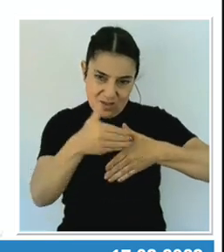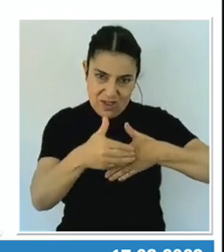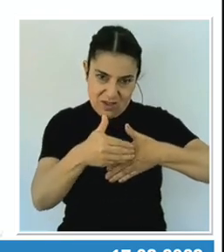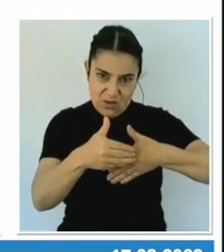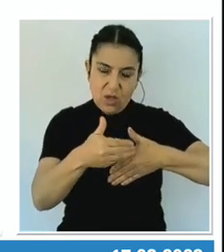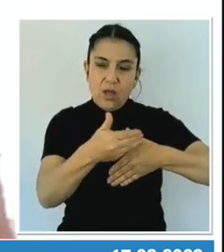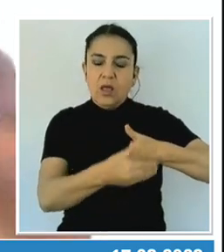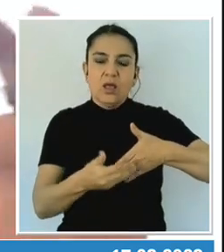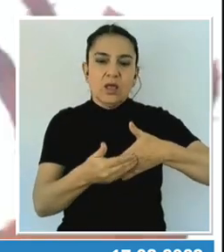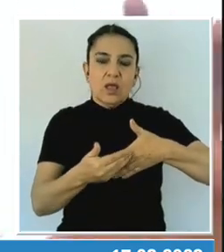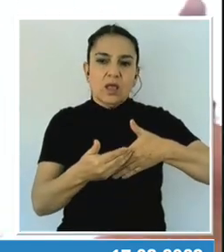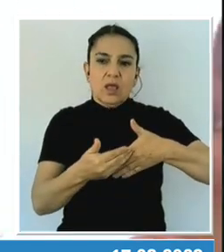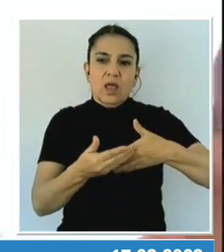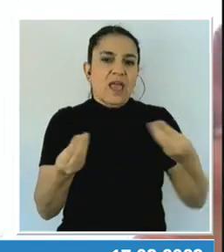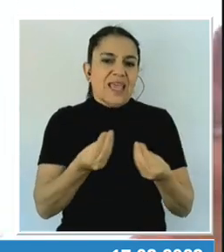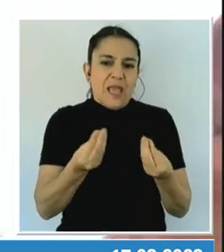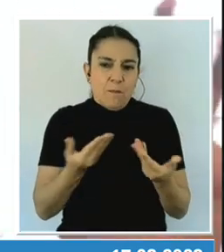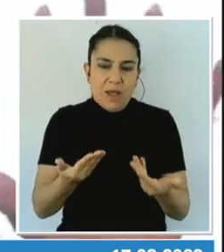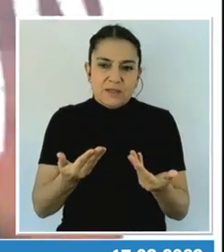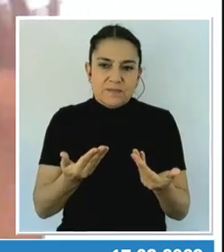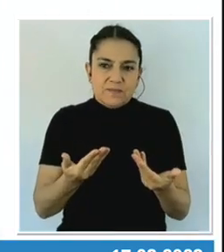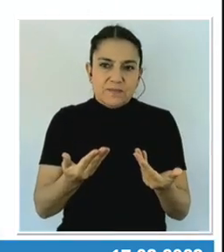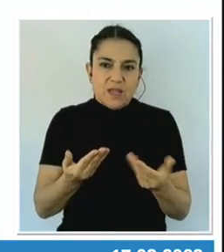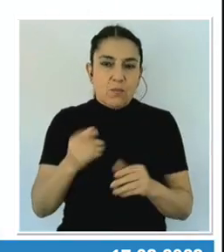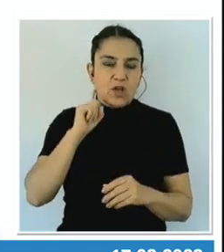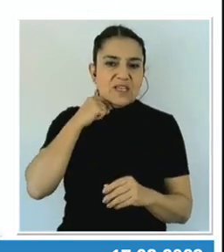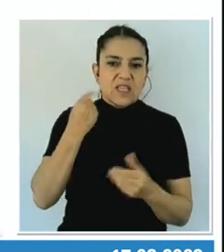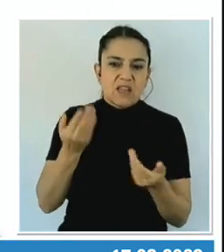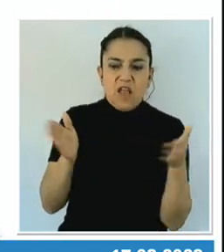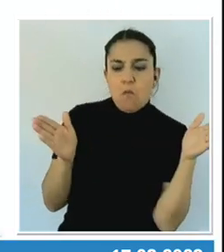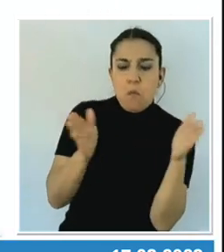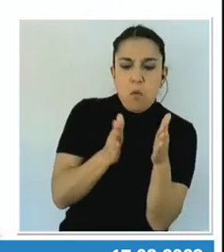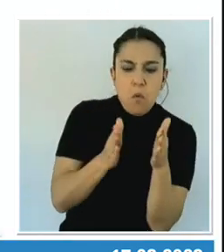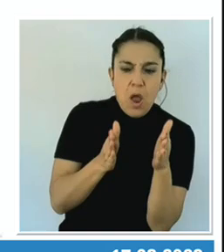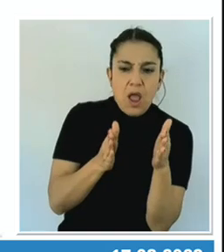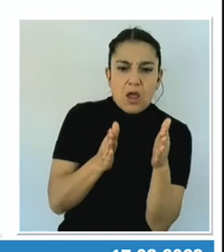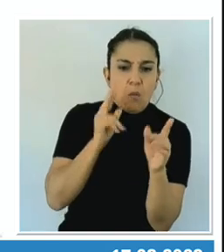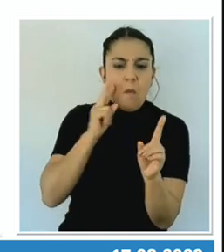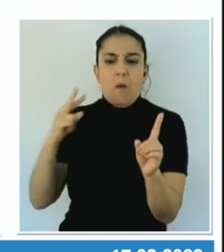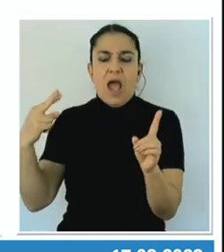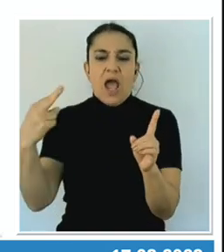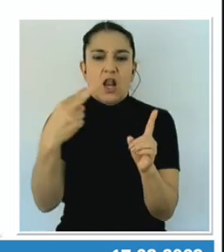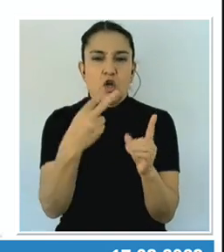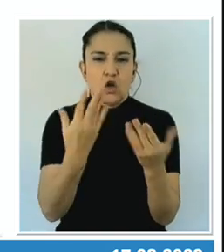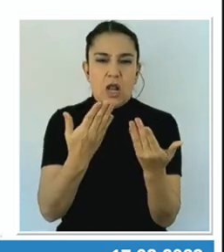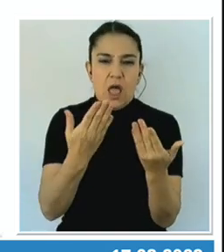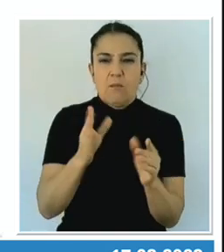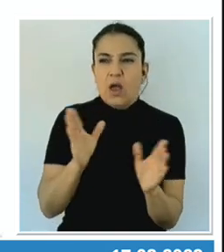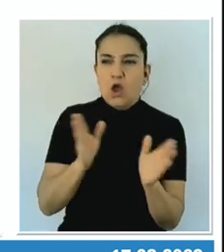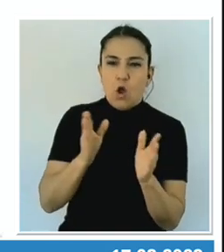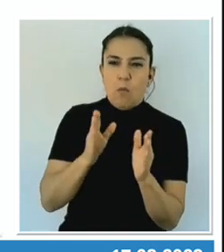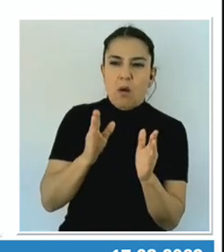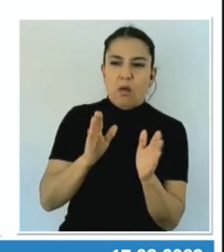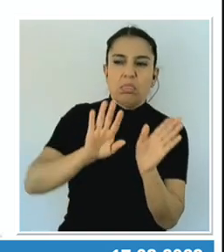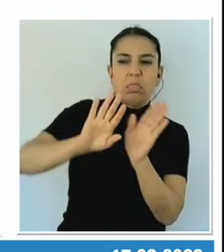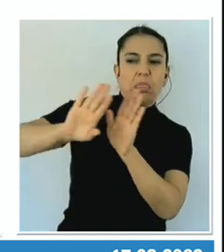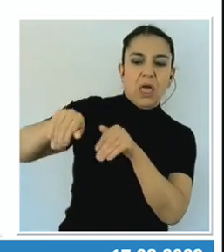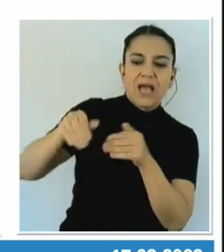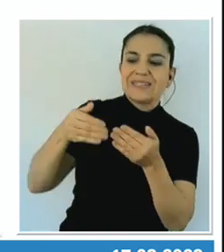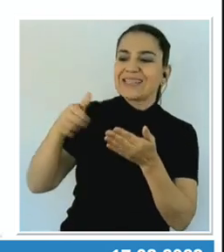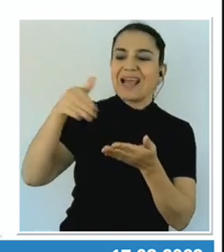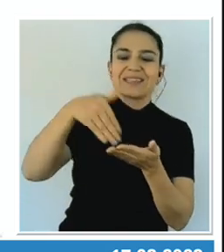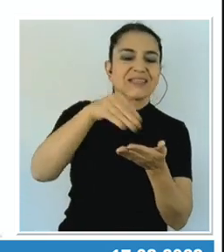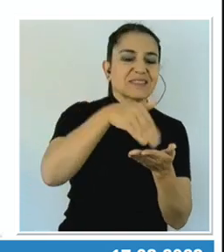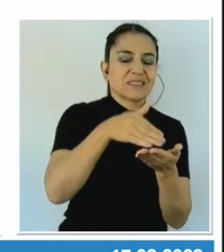porque esto creo que recorta el panorama y produce un efecto entonces de anteojera. La decisión de no mirar, que puede